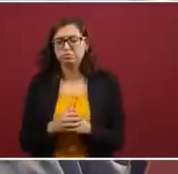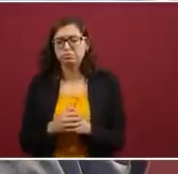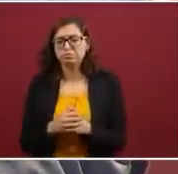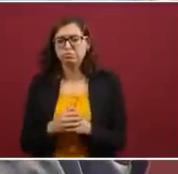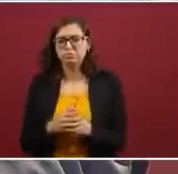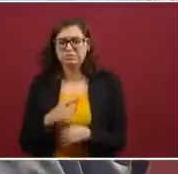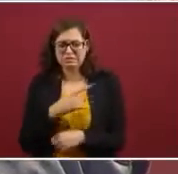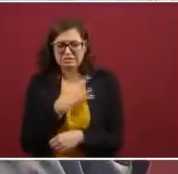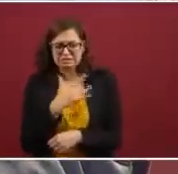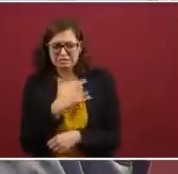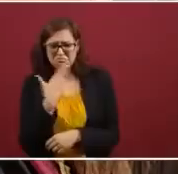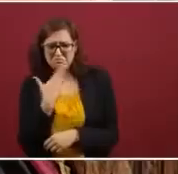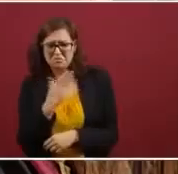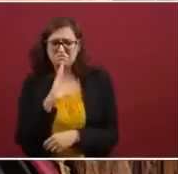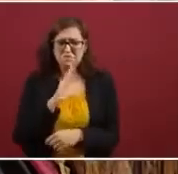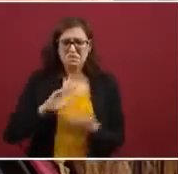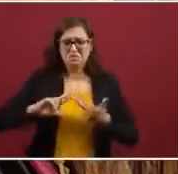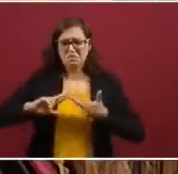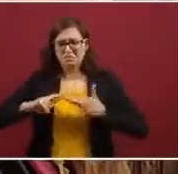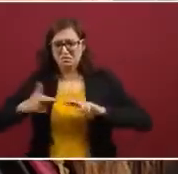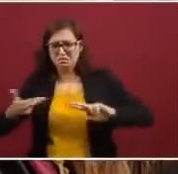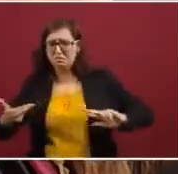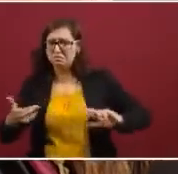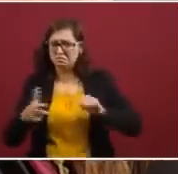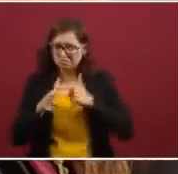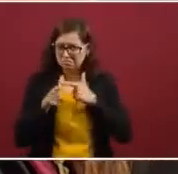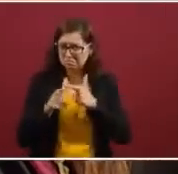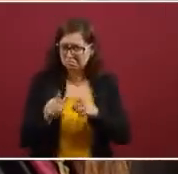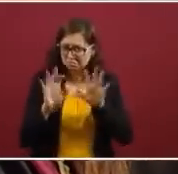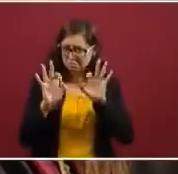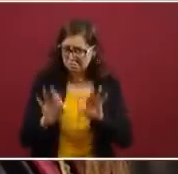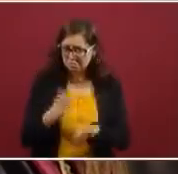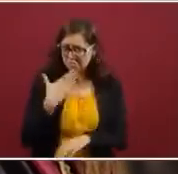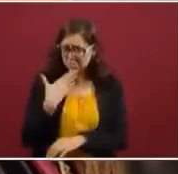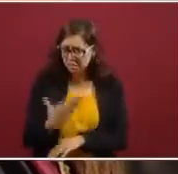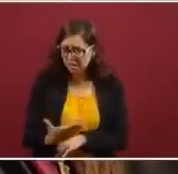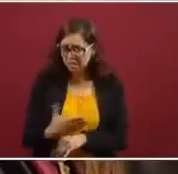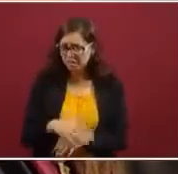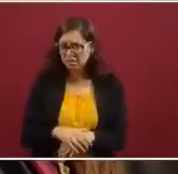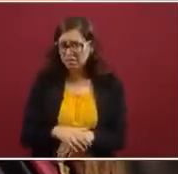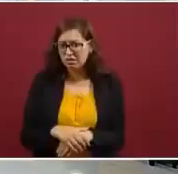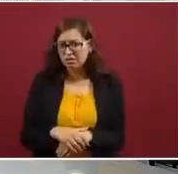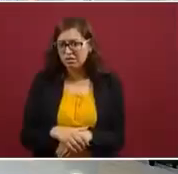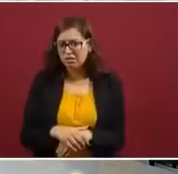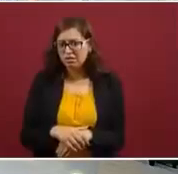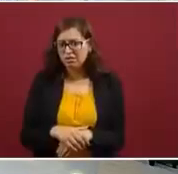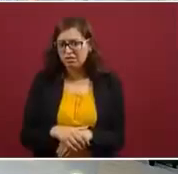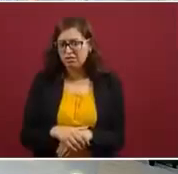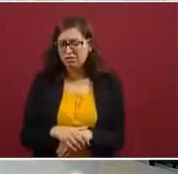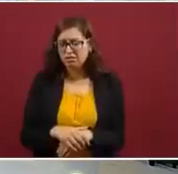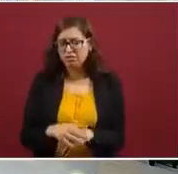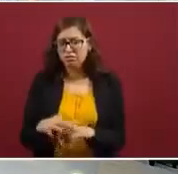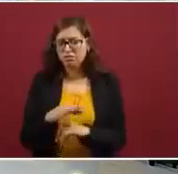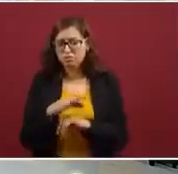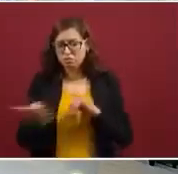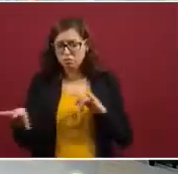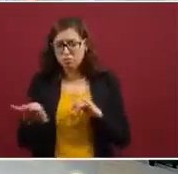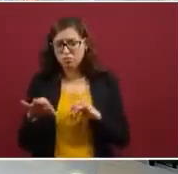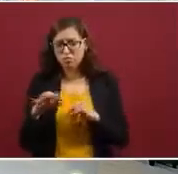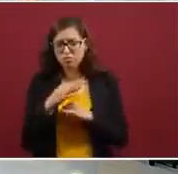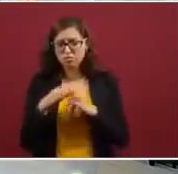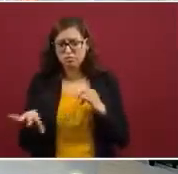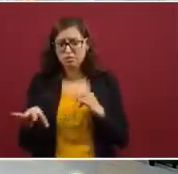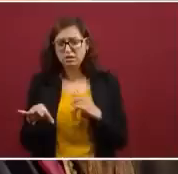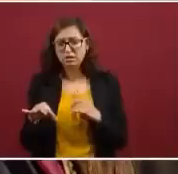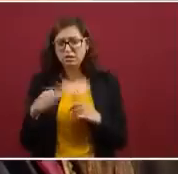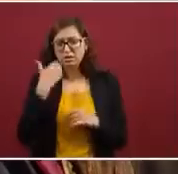cómo lo tomó, si la relación con él sigue estando bien. Y finalmente, ya por último,